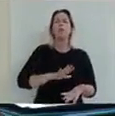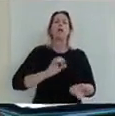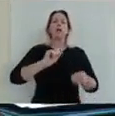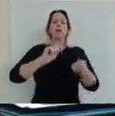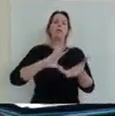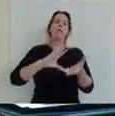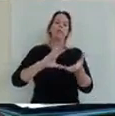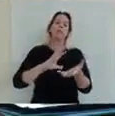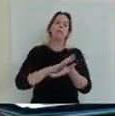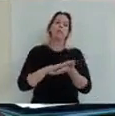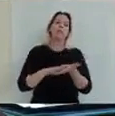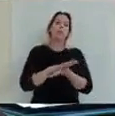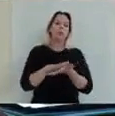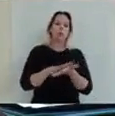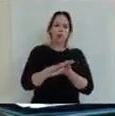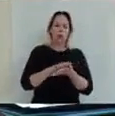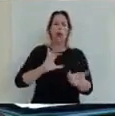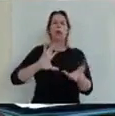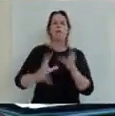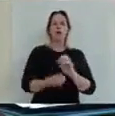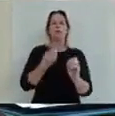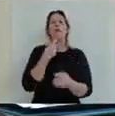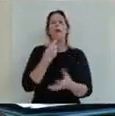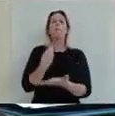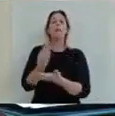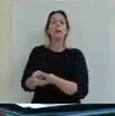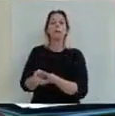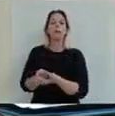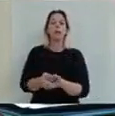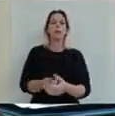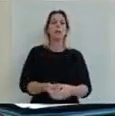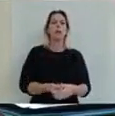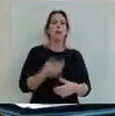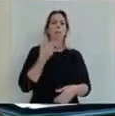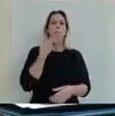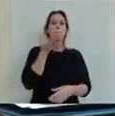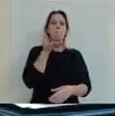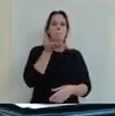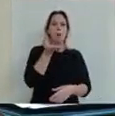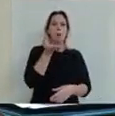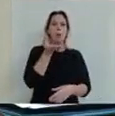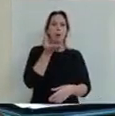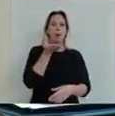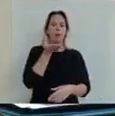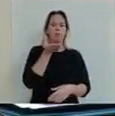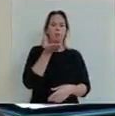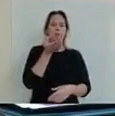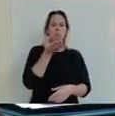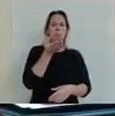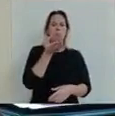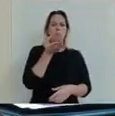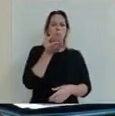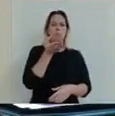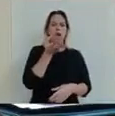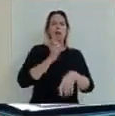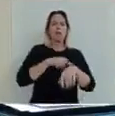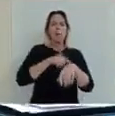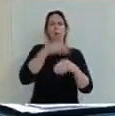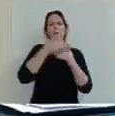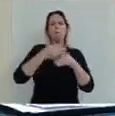teniendo en cuenta que lo que se pide es que se extienda el plazo, porque los fondos